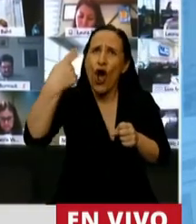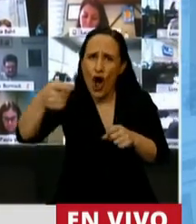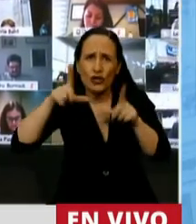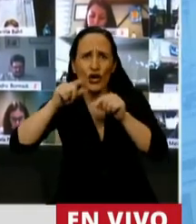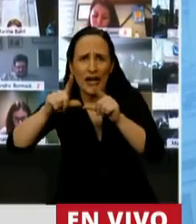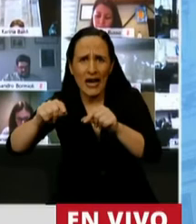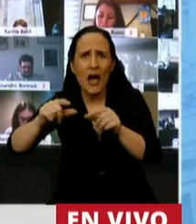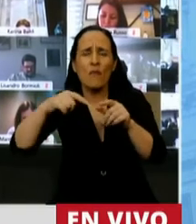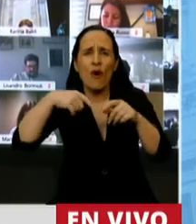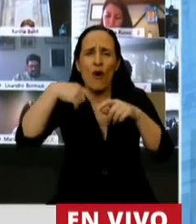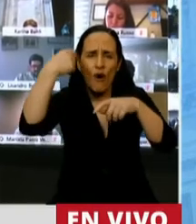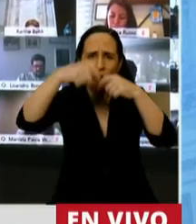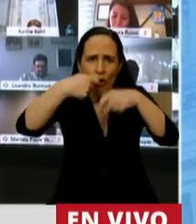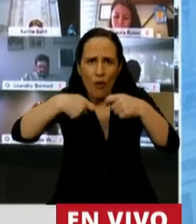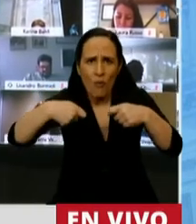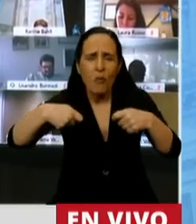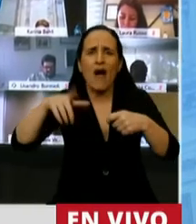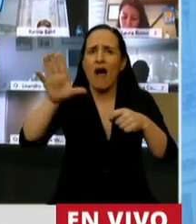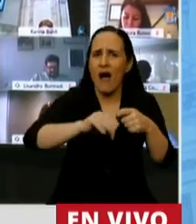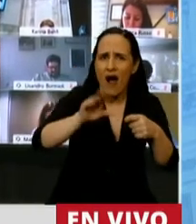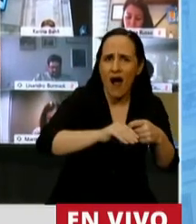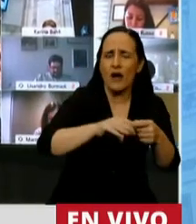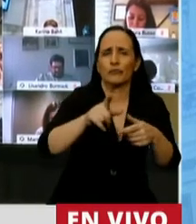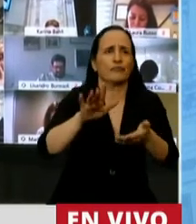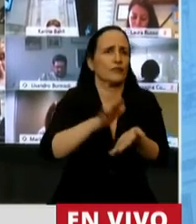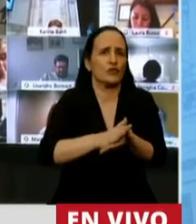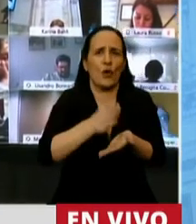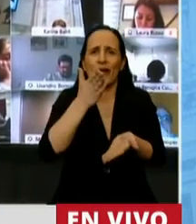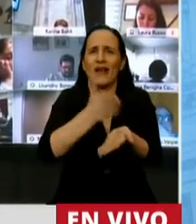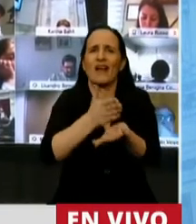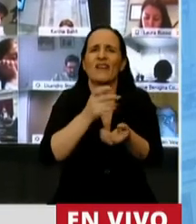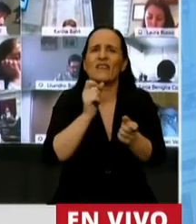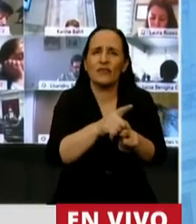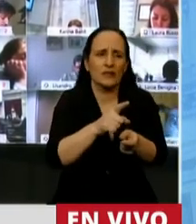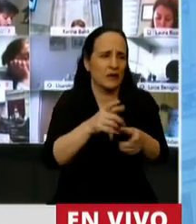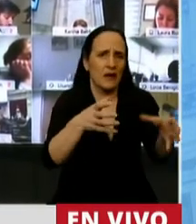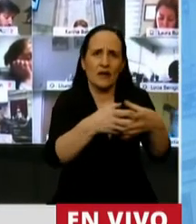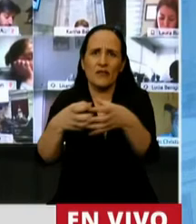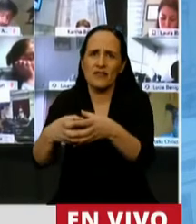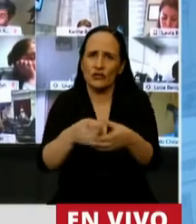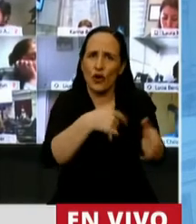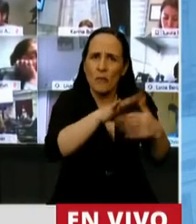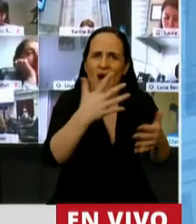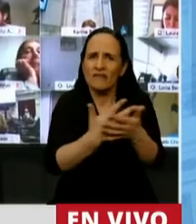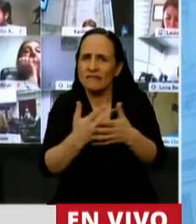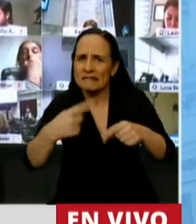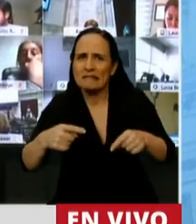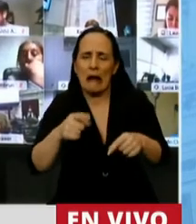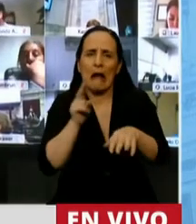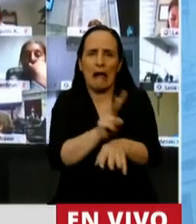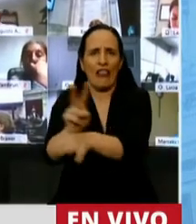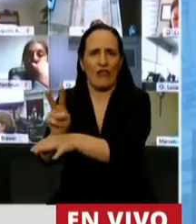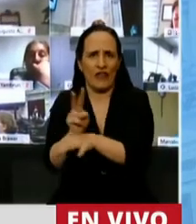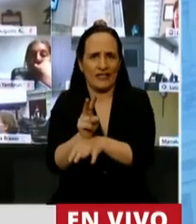reclamos que tienen que ver con la defensa de los sectores más vulnerables. En esa búsqueda